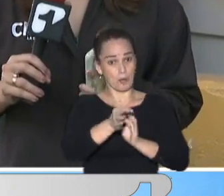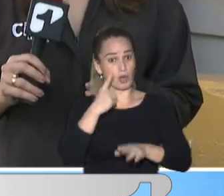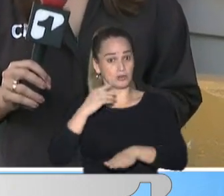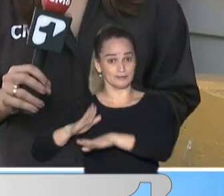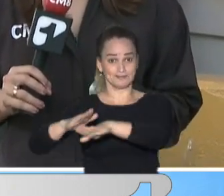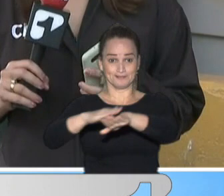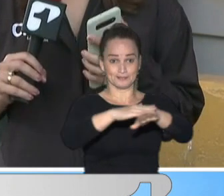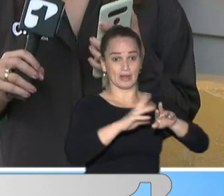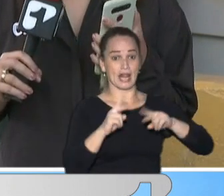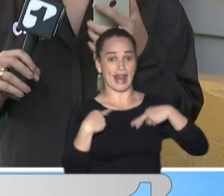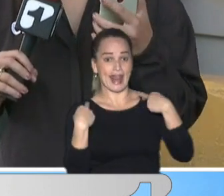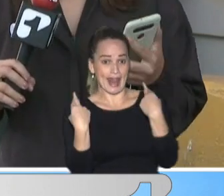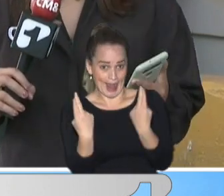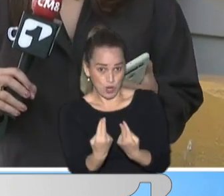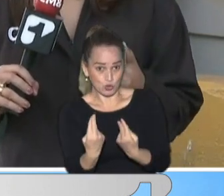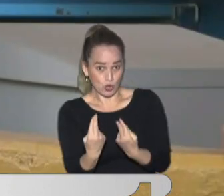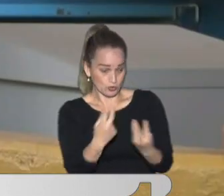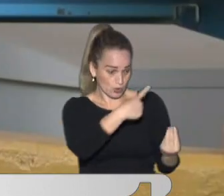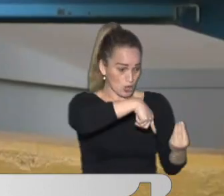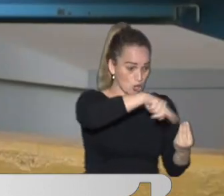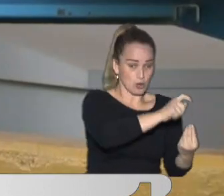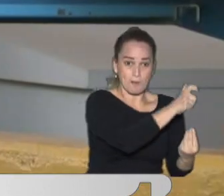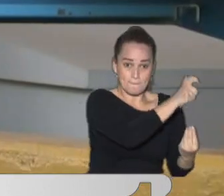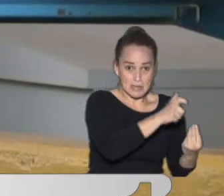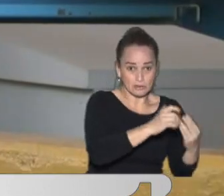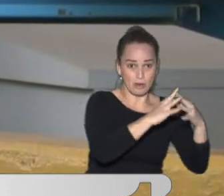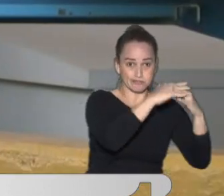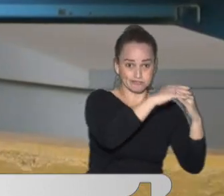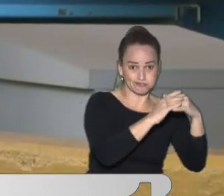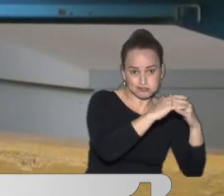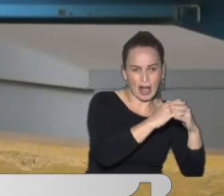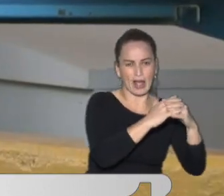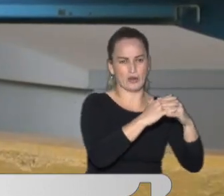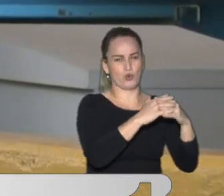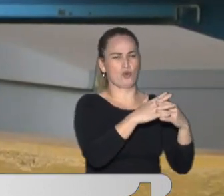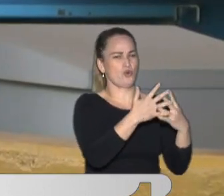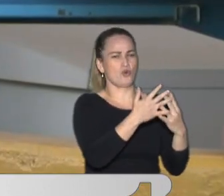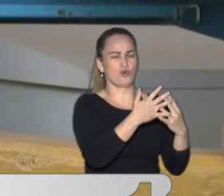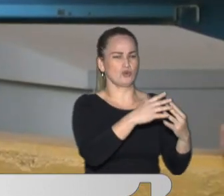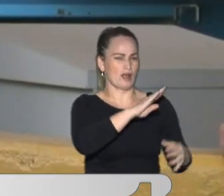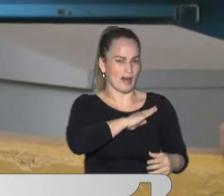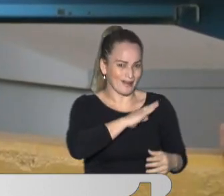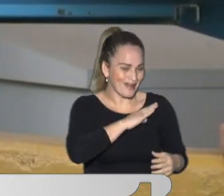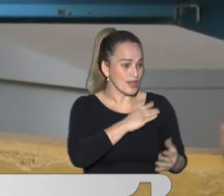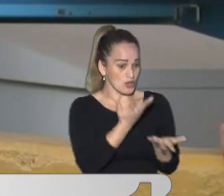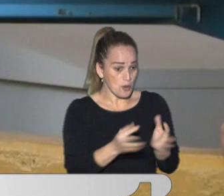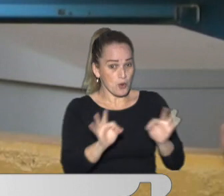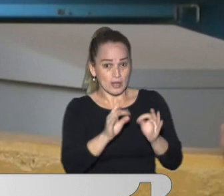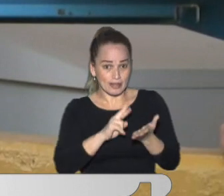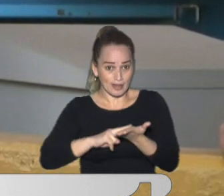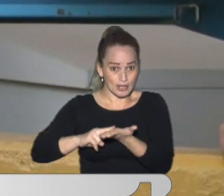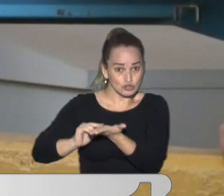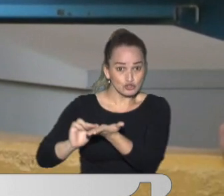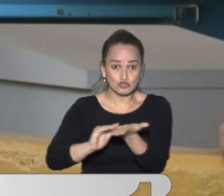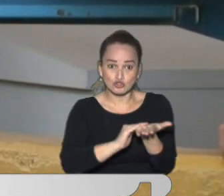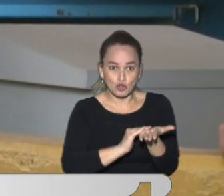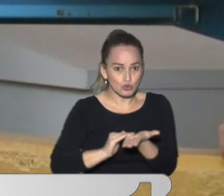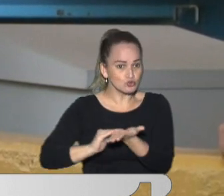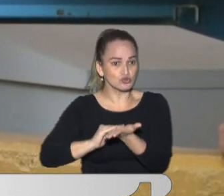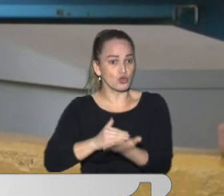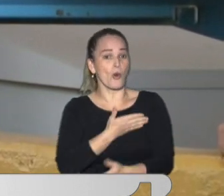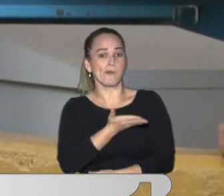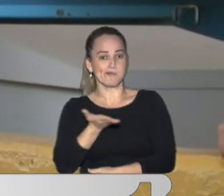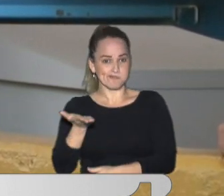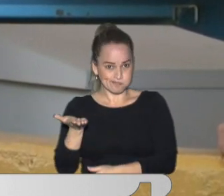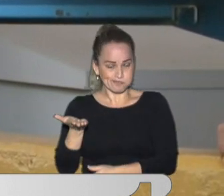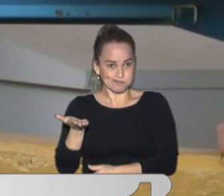a una reunión con los camioneros y las autoridades para tratar de buscar una solución frente a esta problemática que se está presentando.